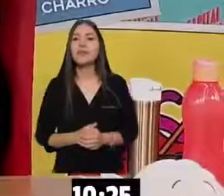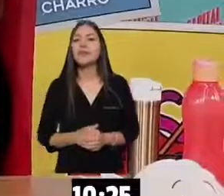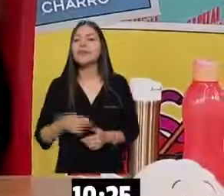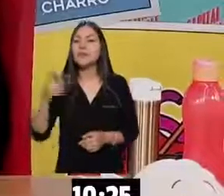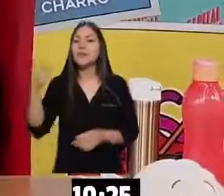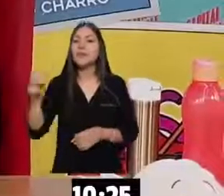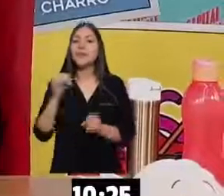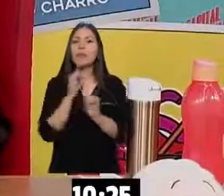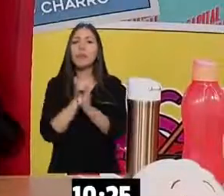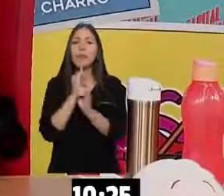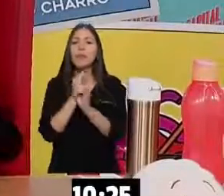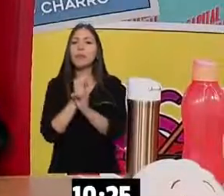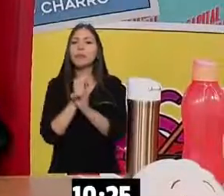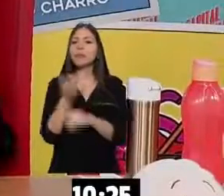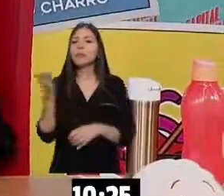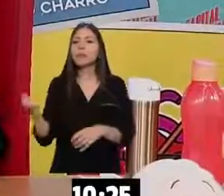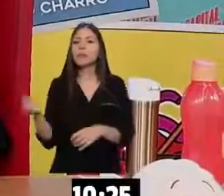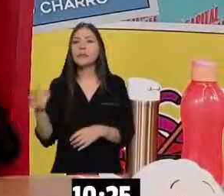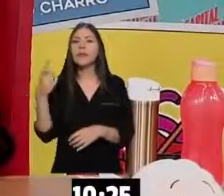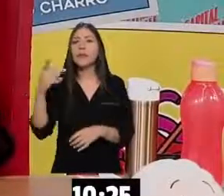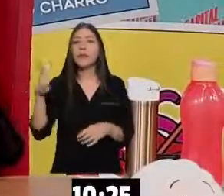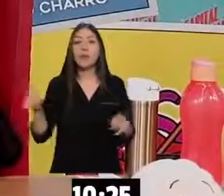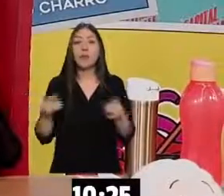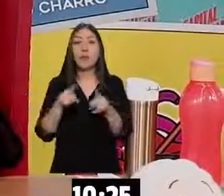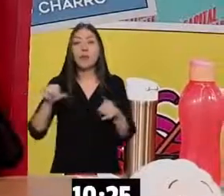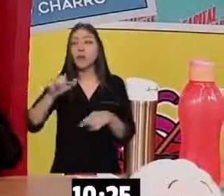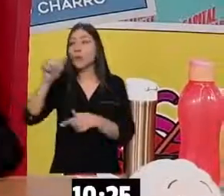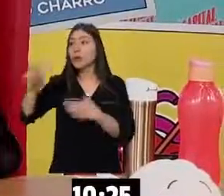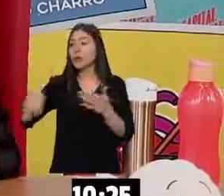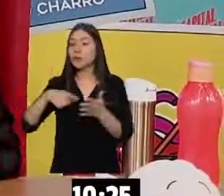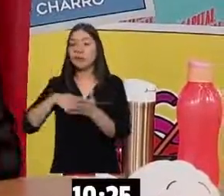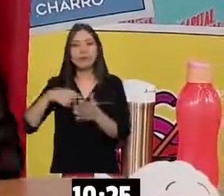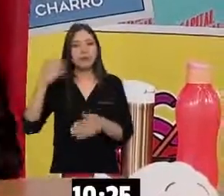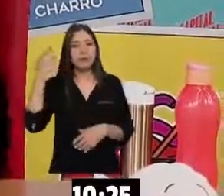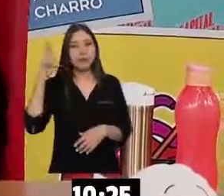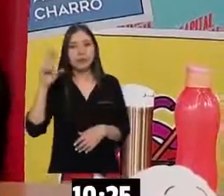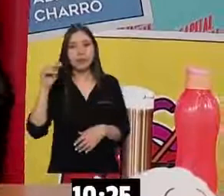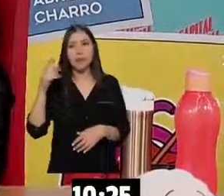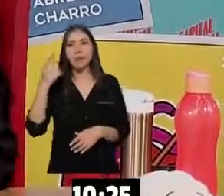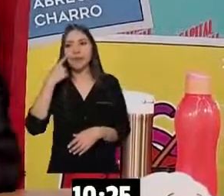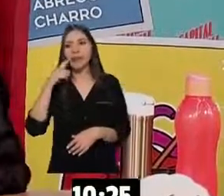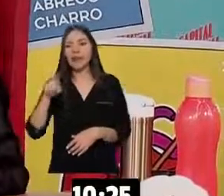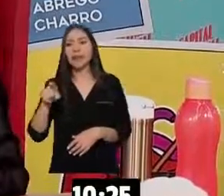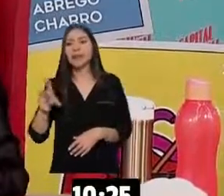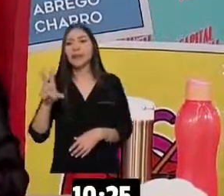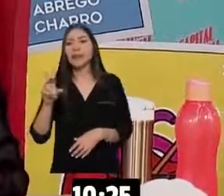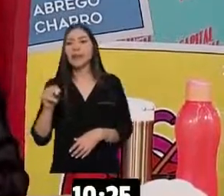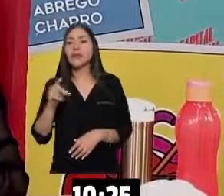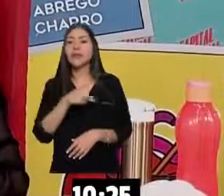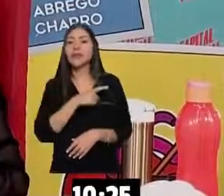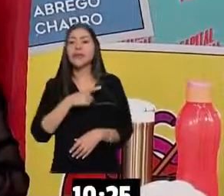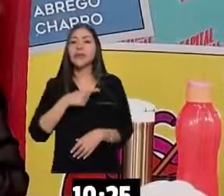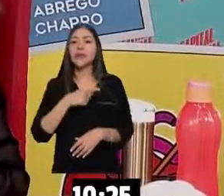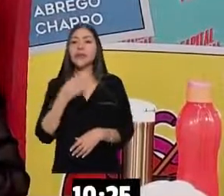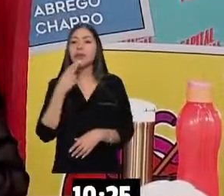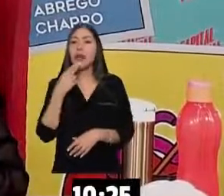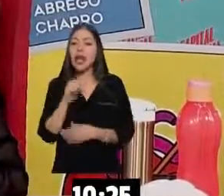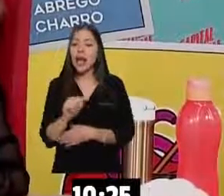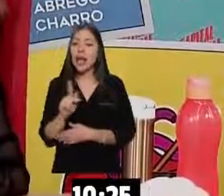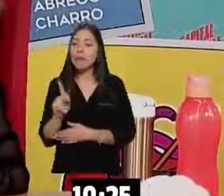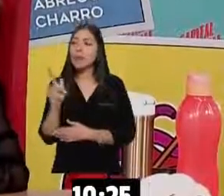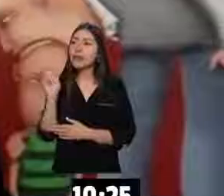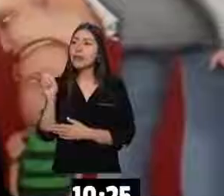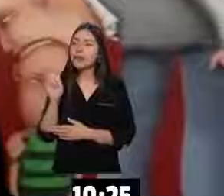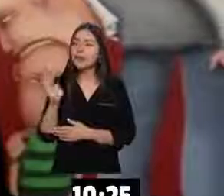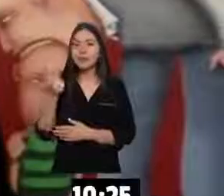página del maestro, porque no se escucha su música en ningún otro lugar, para no andar manteniendo aplicaciones gandallas. A